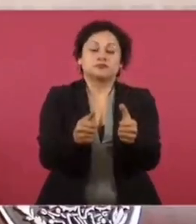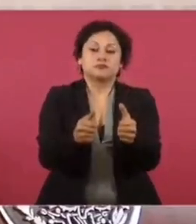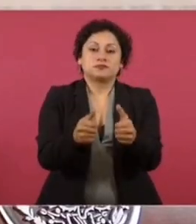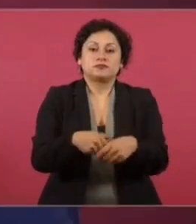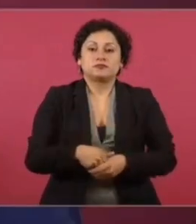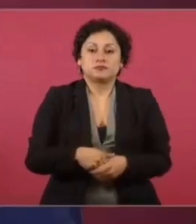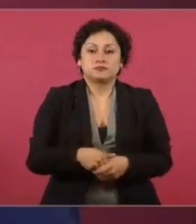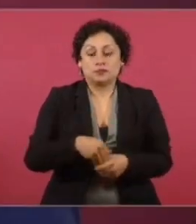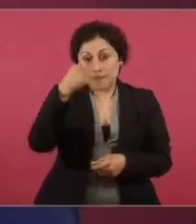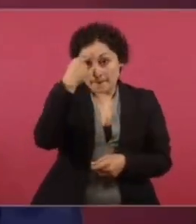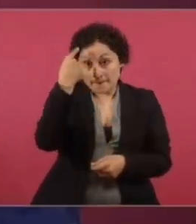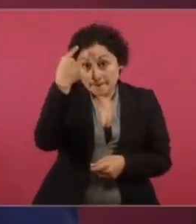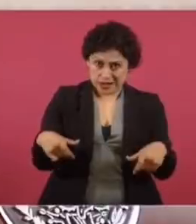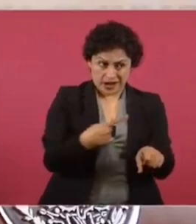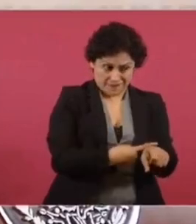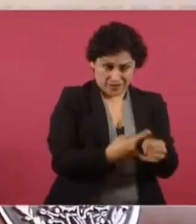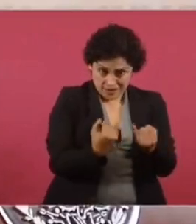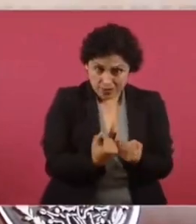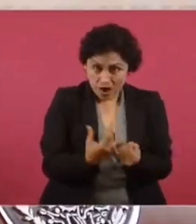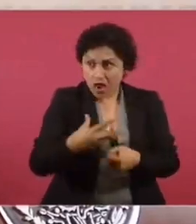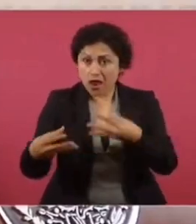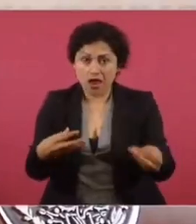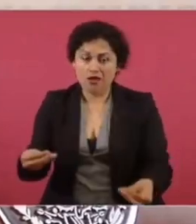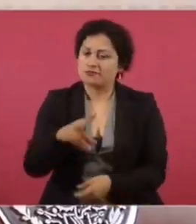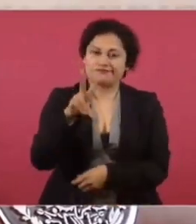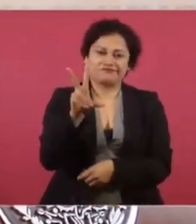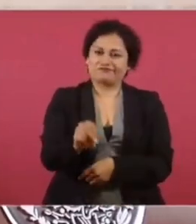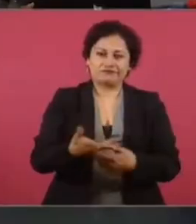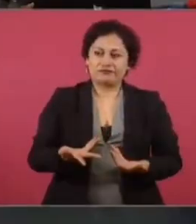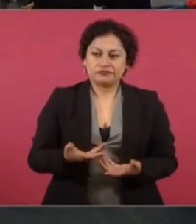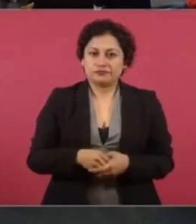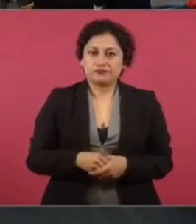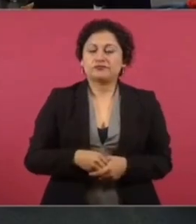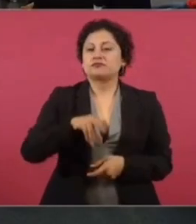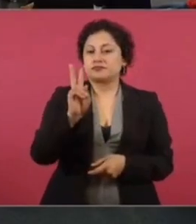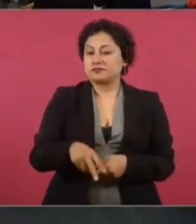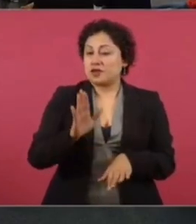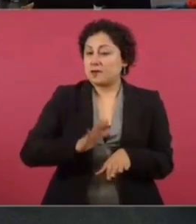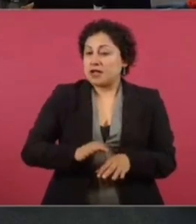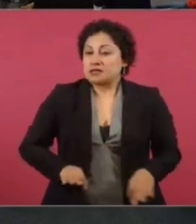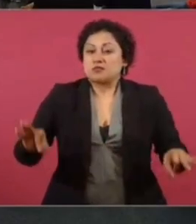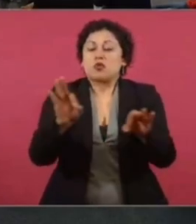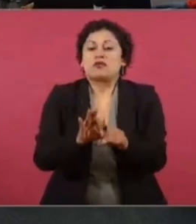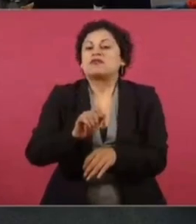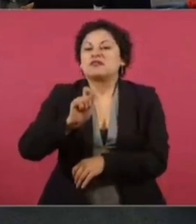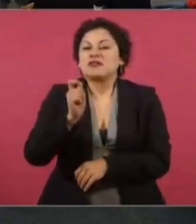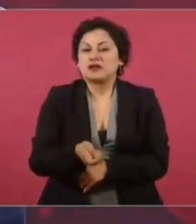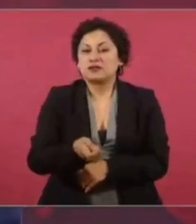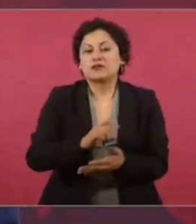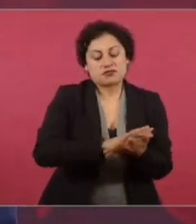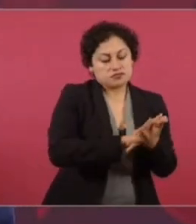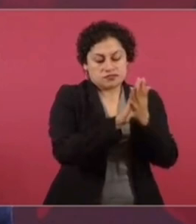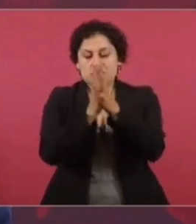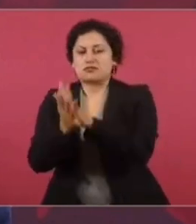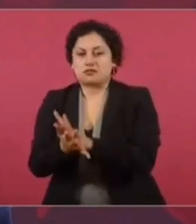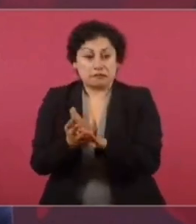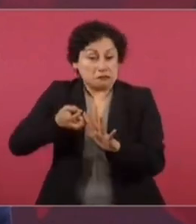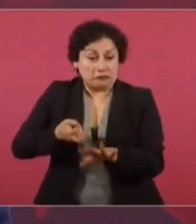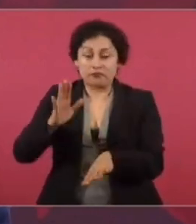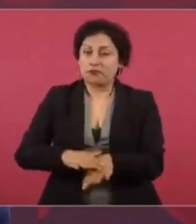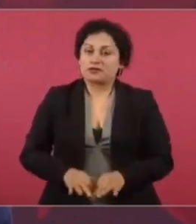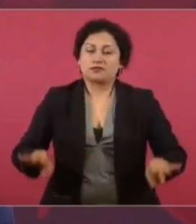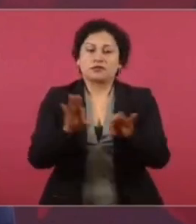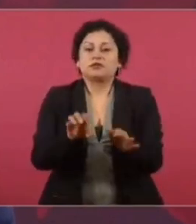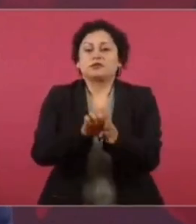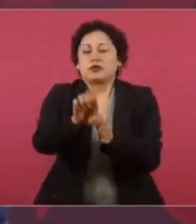para seguir beneficiando al pueblo. Entonces, eso es lo más importante. La transformación siempre es sostenido que se decide cuando